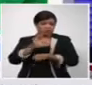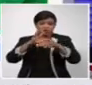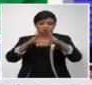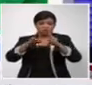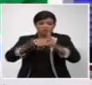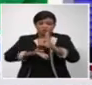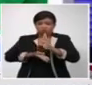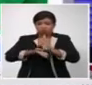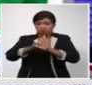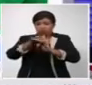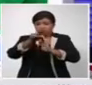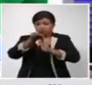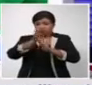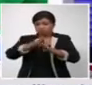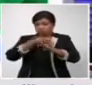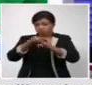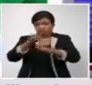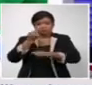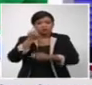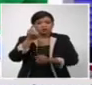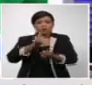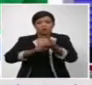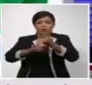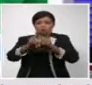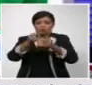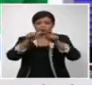vamos a ver en algunas provincias.